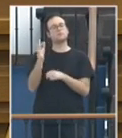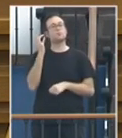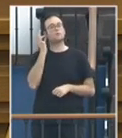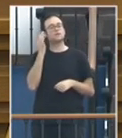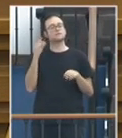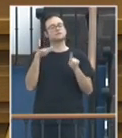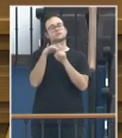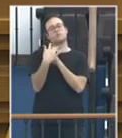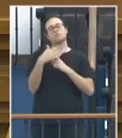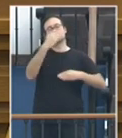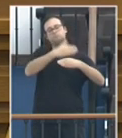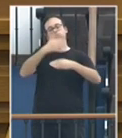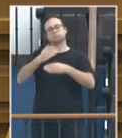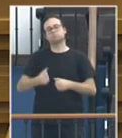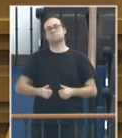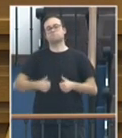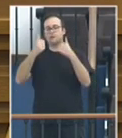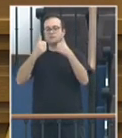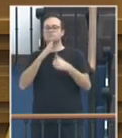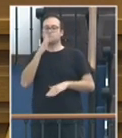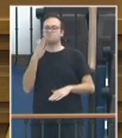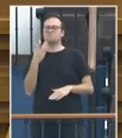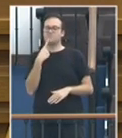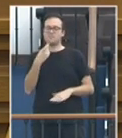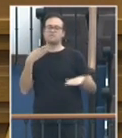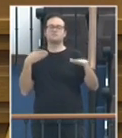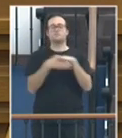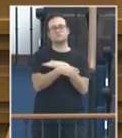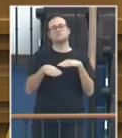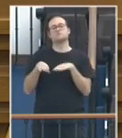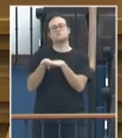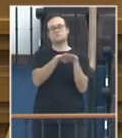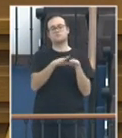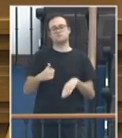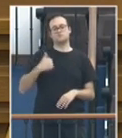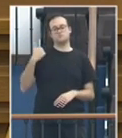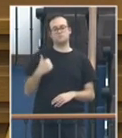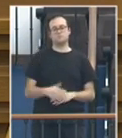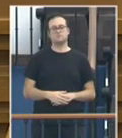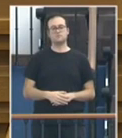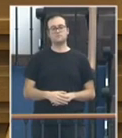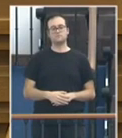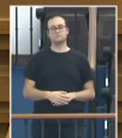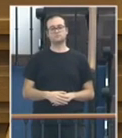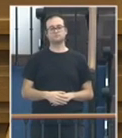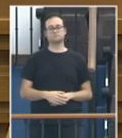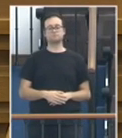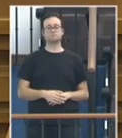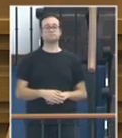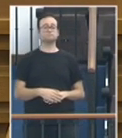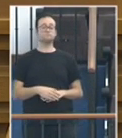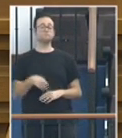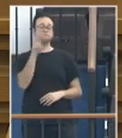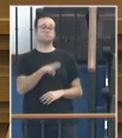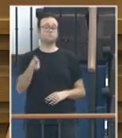encuentren con mayores obstáculos que dificultan el acceso a la igualdad de oportunidades. Insistimos en la necesidad de identificar